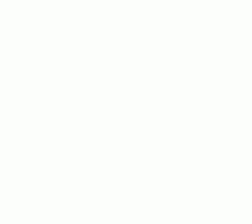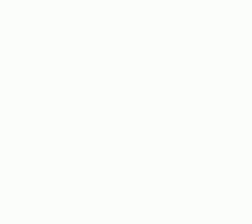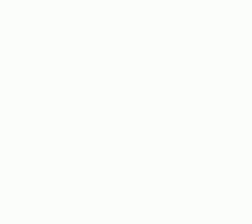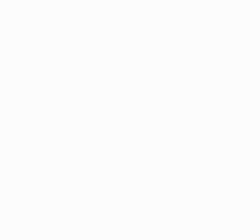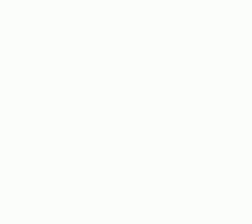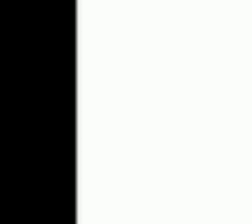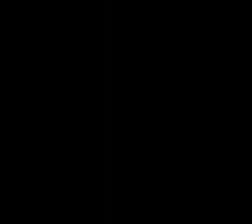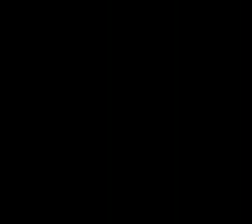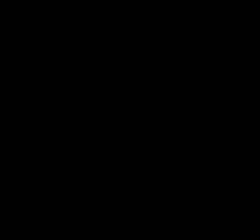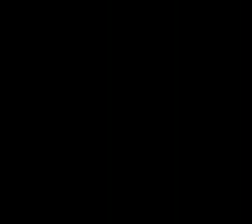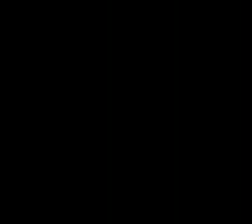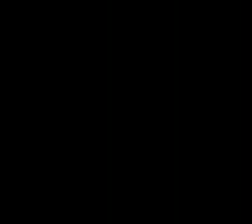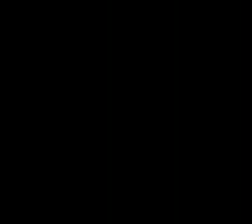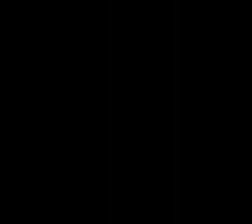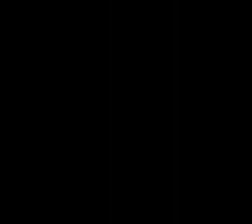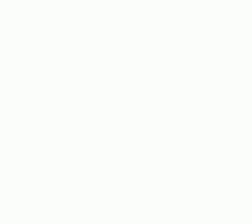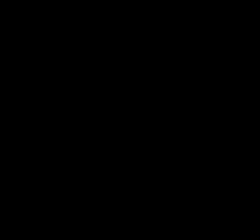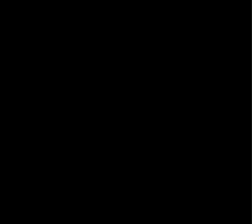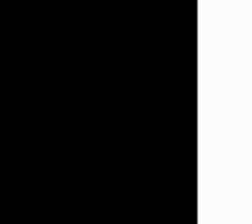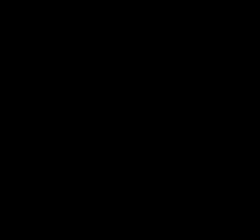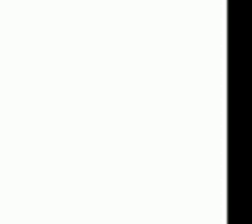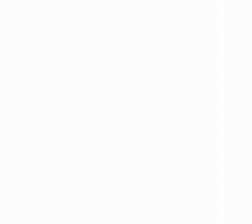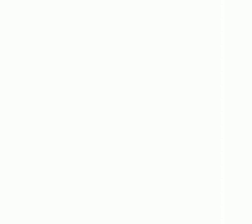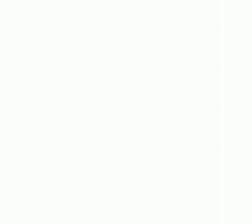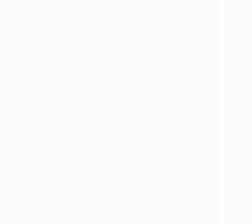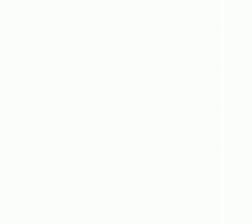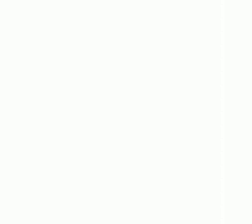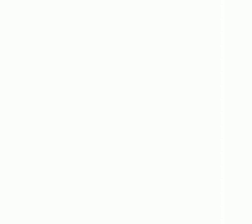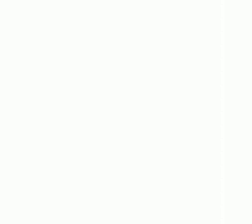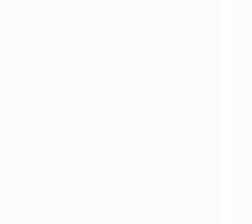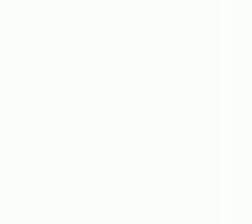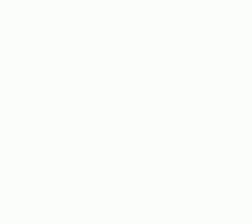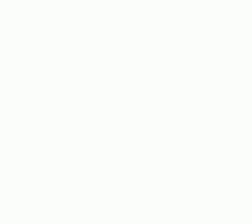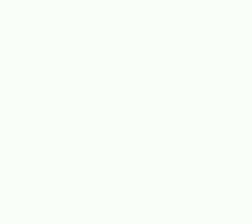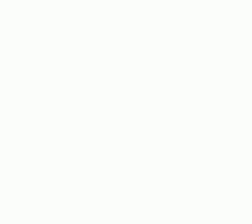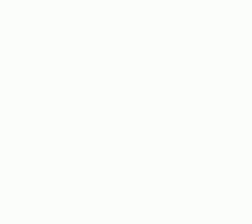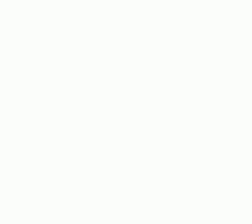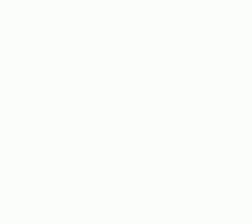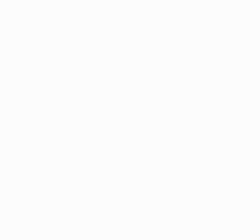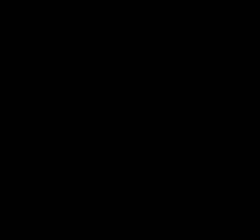Gracias.